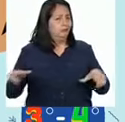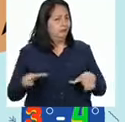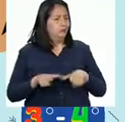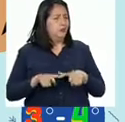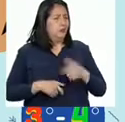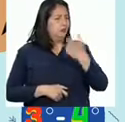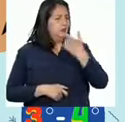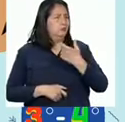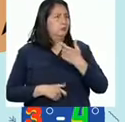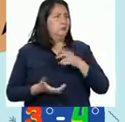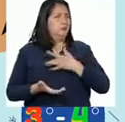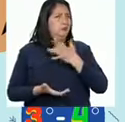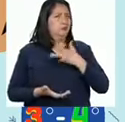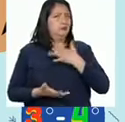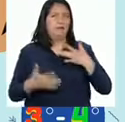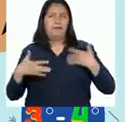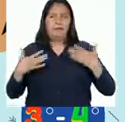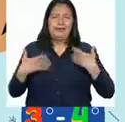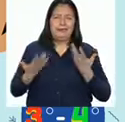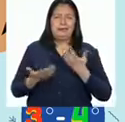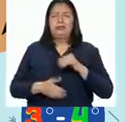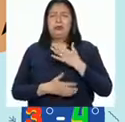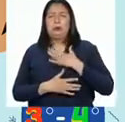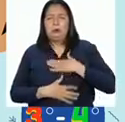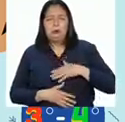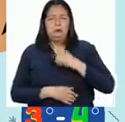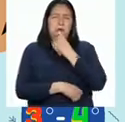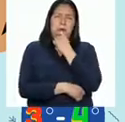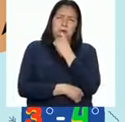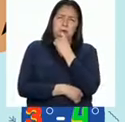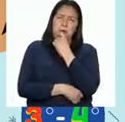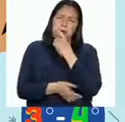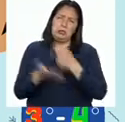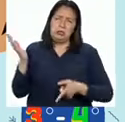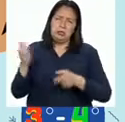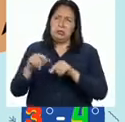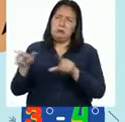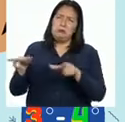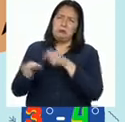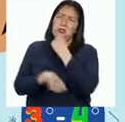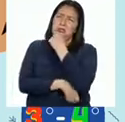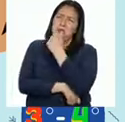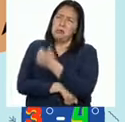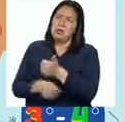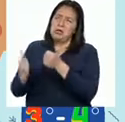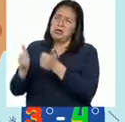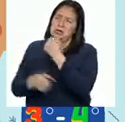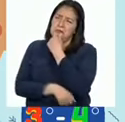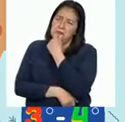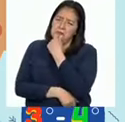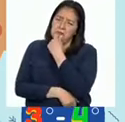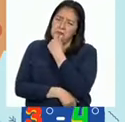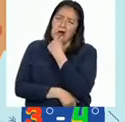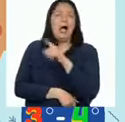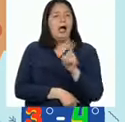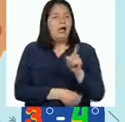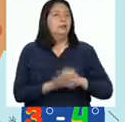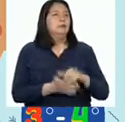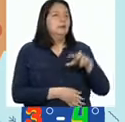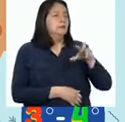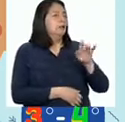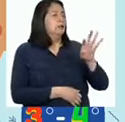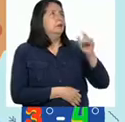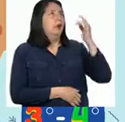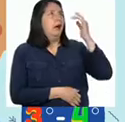es un lugar donde él se siente feliz y cómodo. ¿Qué lugar sería ese? ¡Claro! Pablo siempre